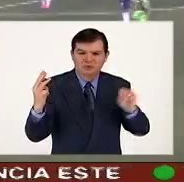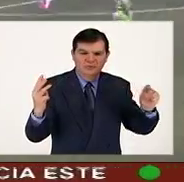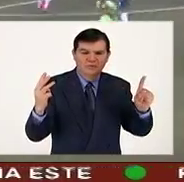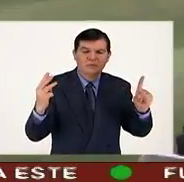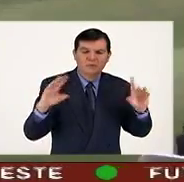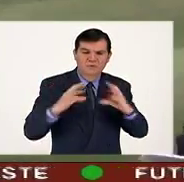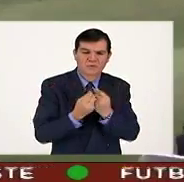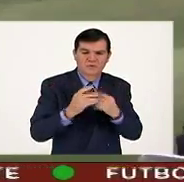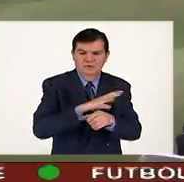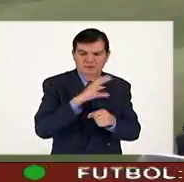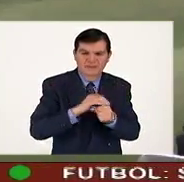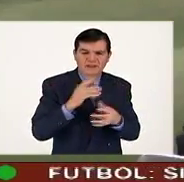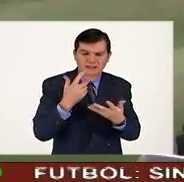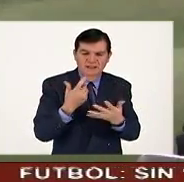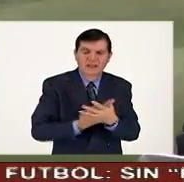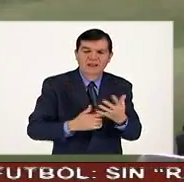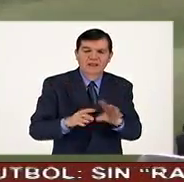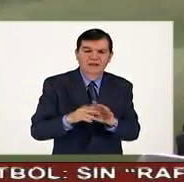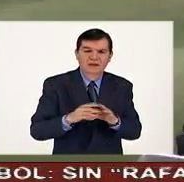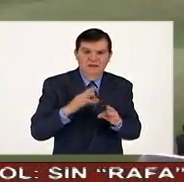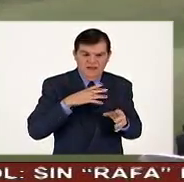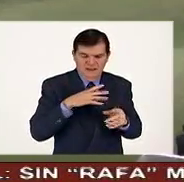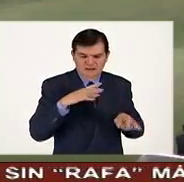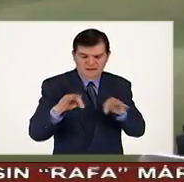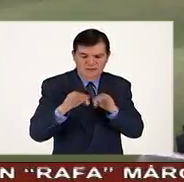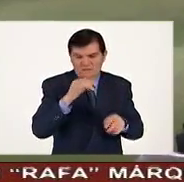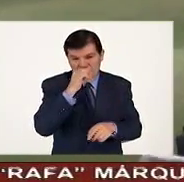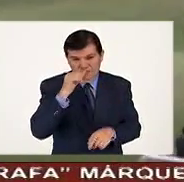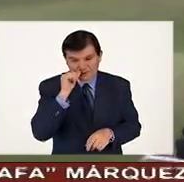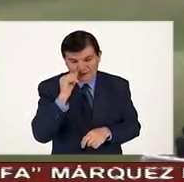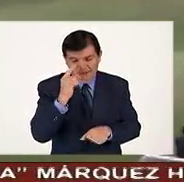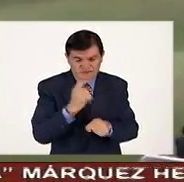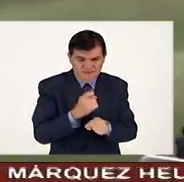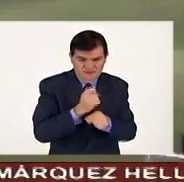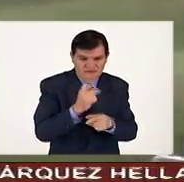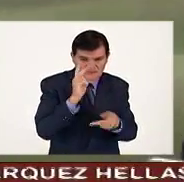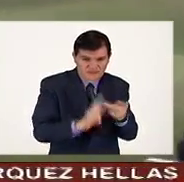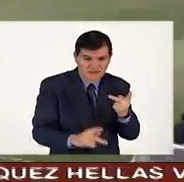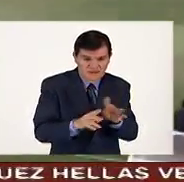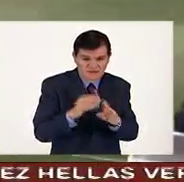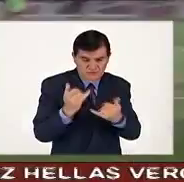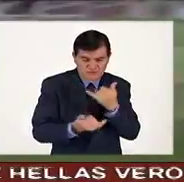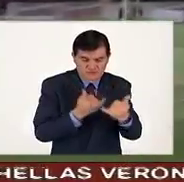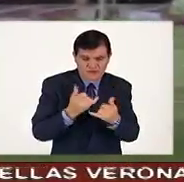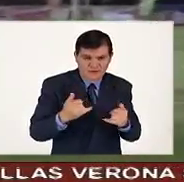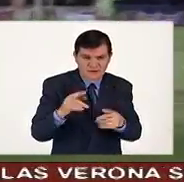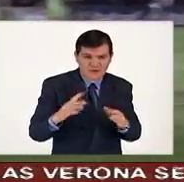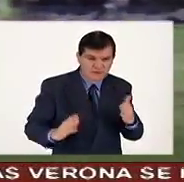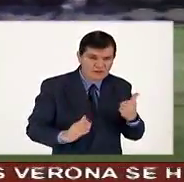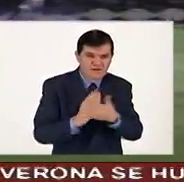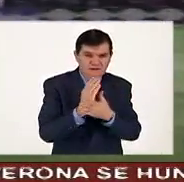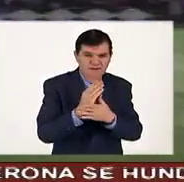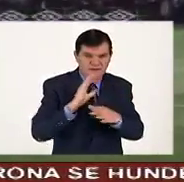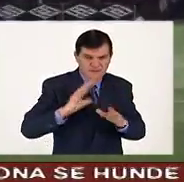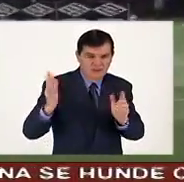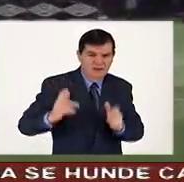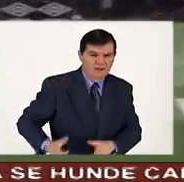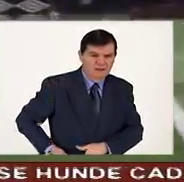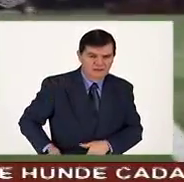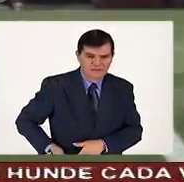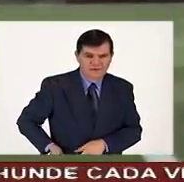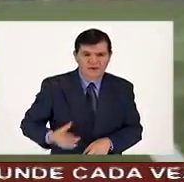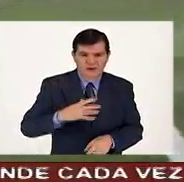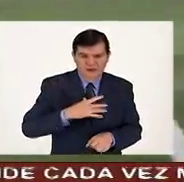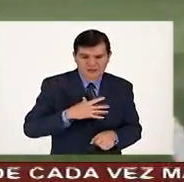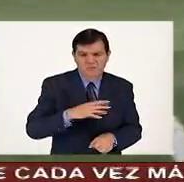en esta cancha del ascenso. Unos Bravos de Juárez que en su primer torneo en el circuito de ascenso ya son campeones y tienen